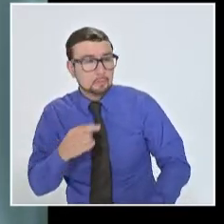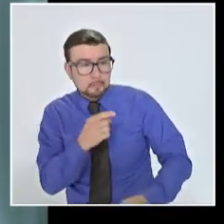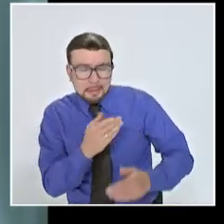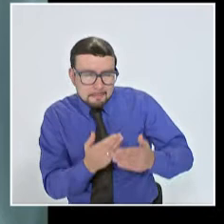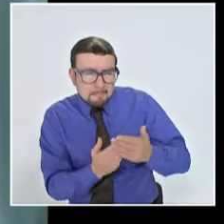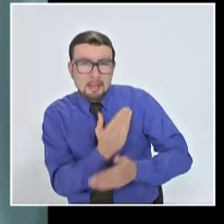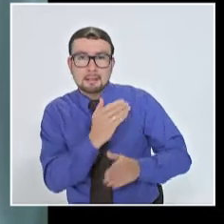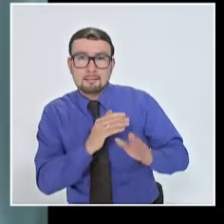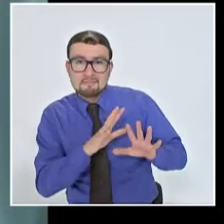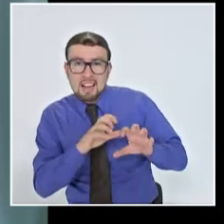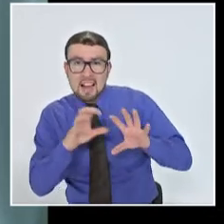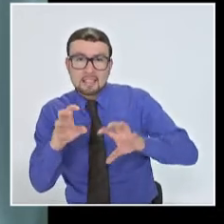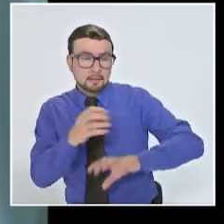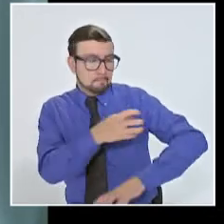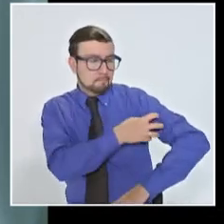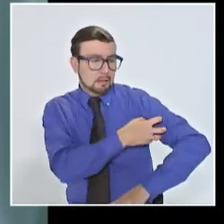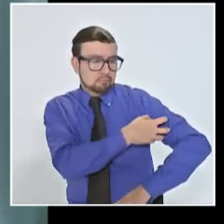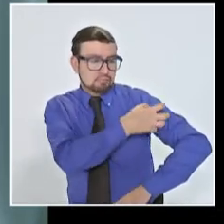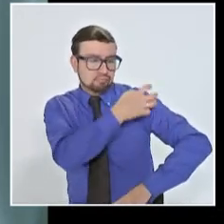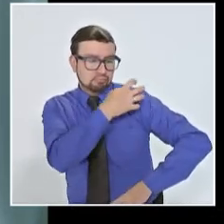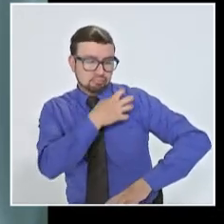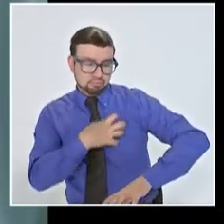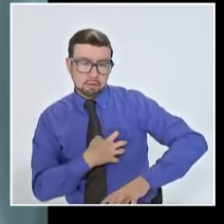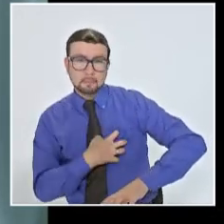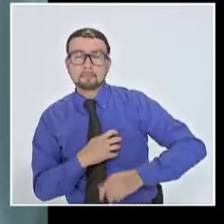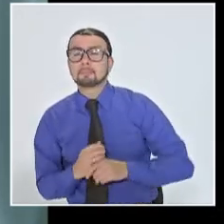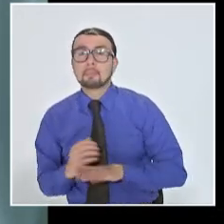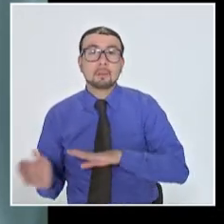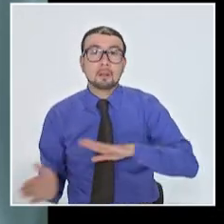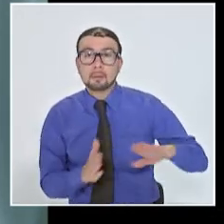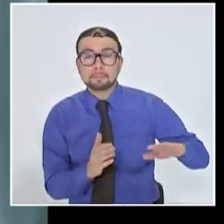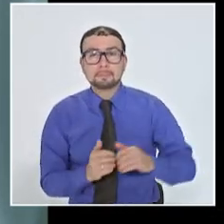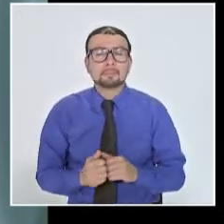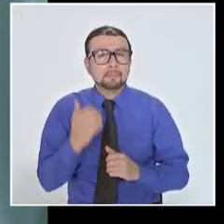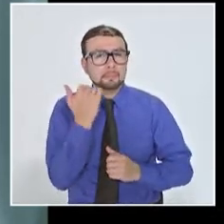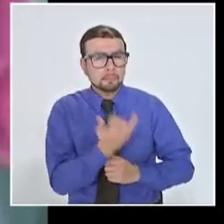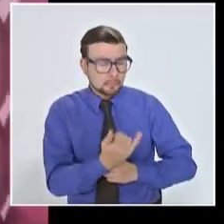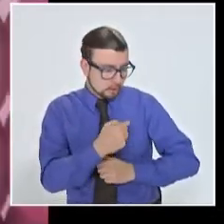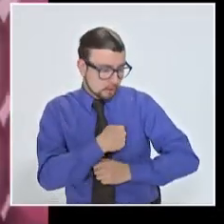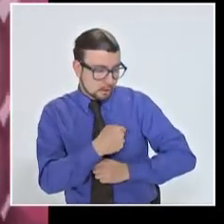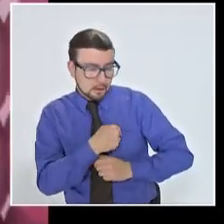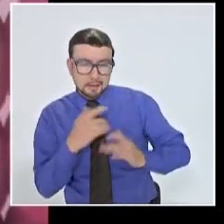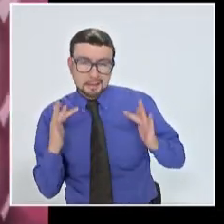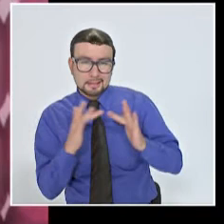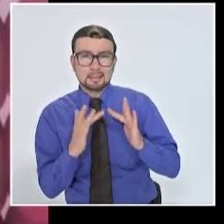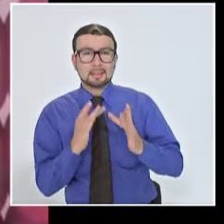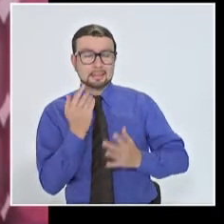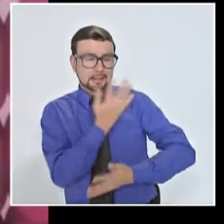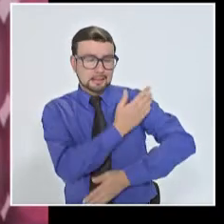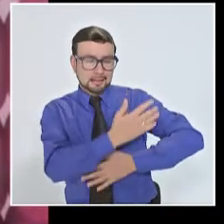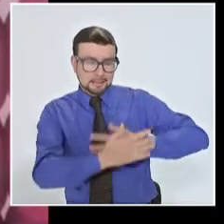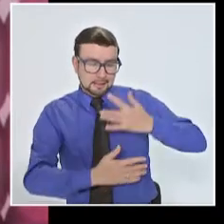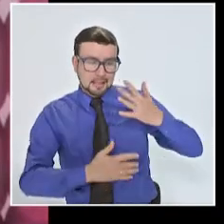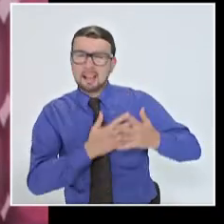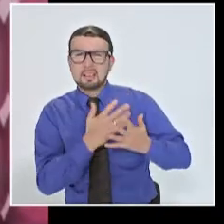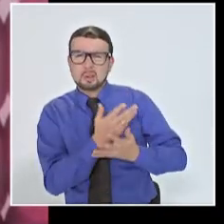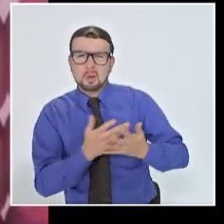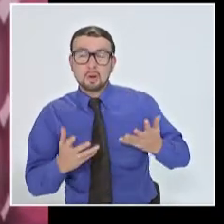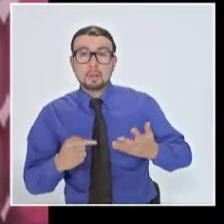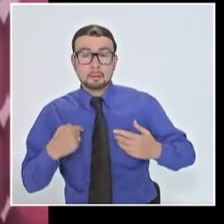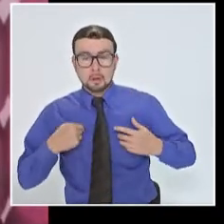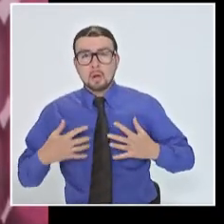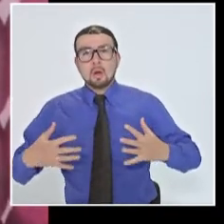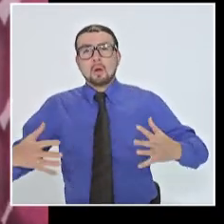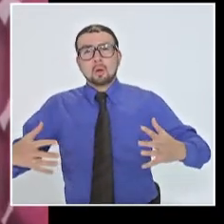inicialmente. La glándula tiene, por medio de sus vasos linfáticos y vasculares, comunicaciones con el pulmón, con